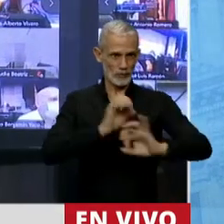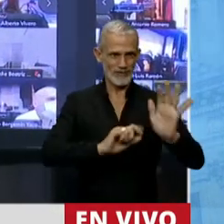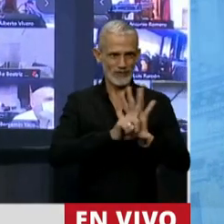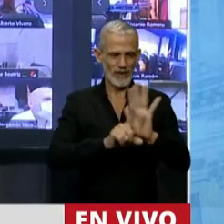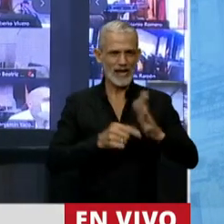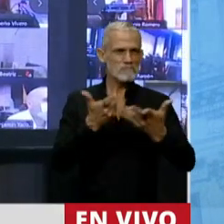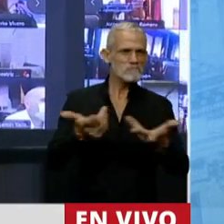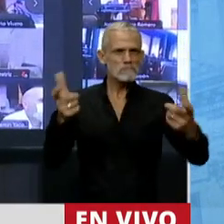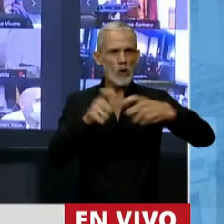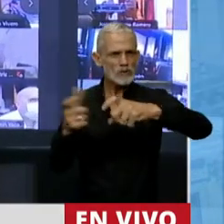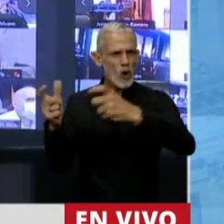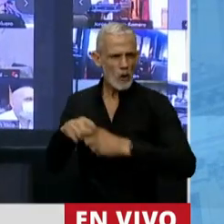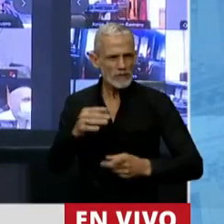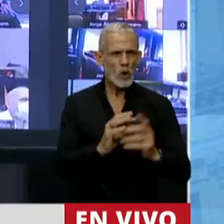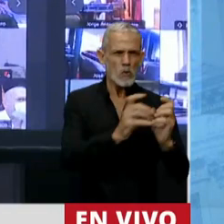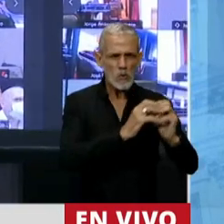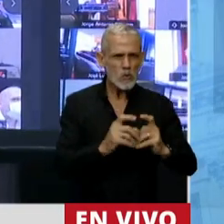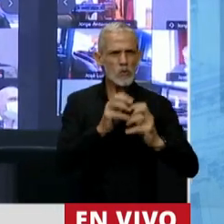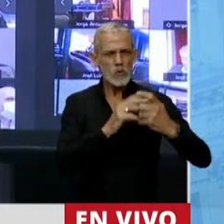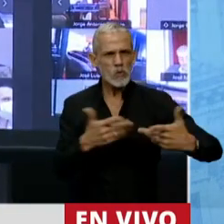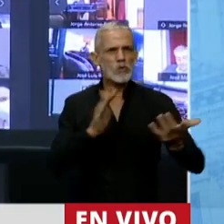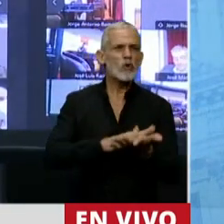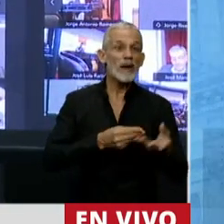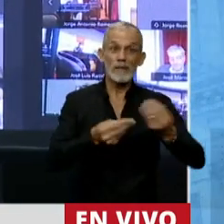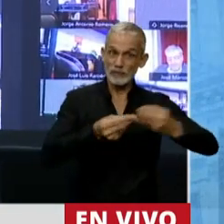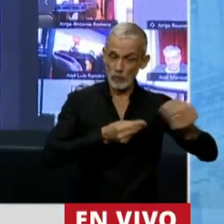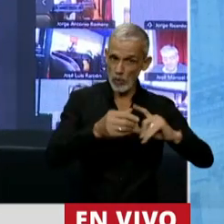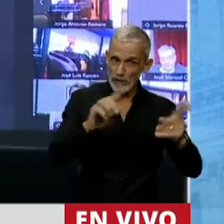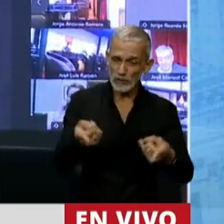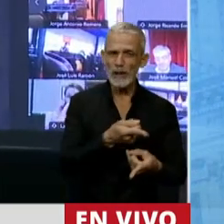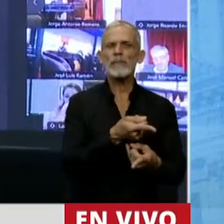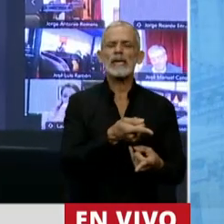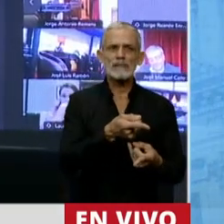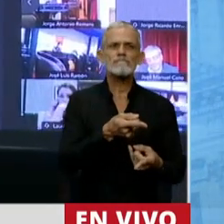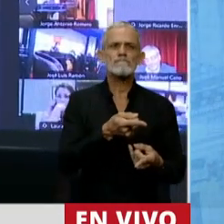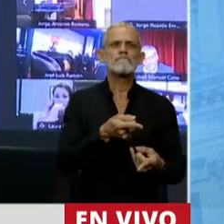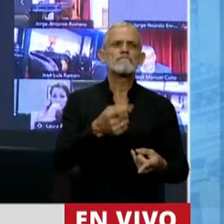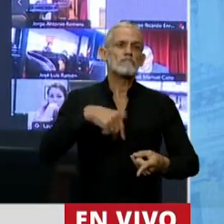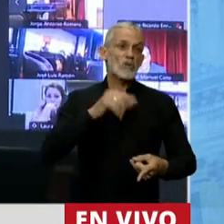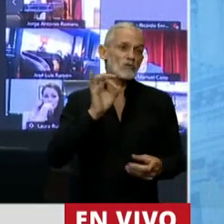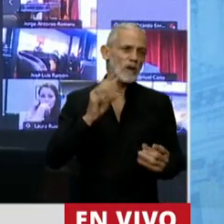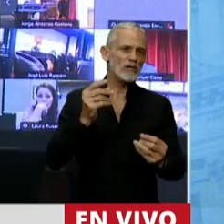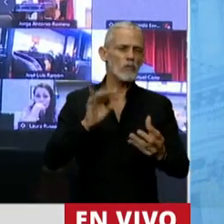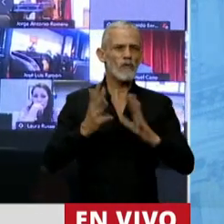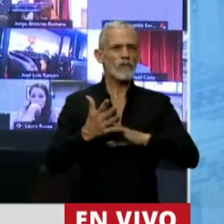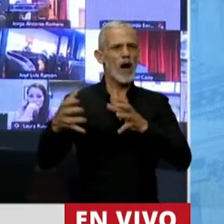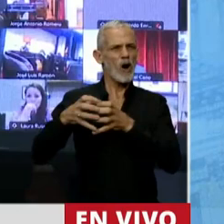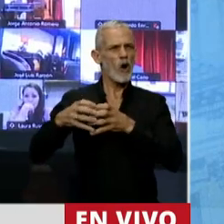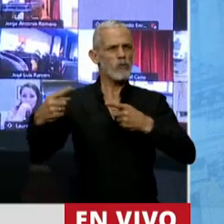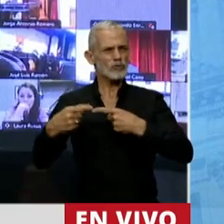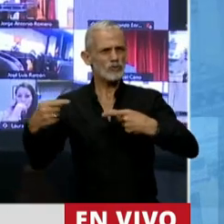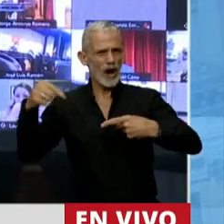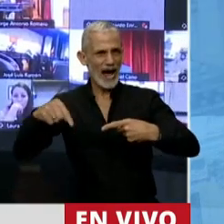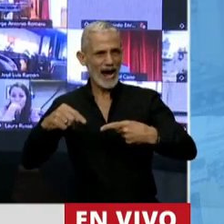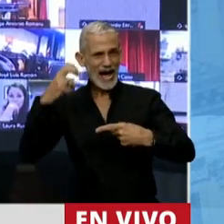ley y cuando hemos estado discutiendo y debatiendo sobre el presupuesto, no solamente las posiciones de la oposición aquí